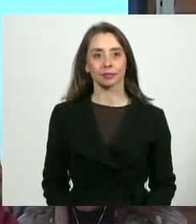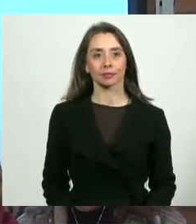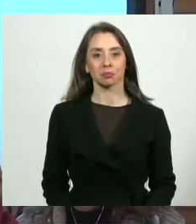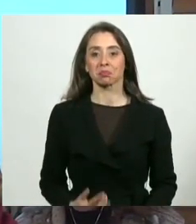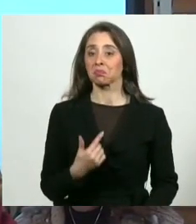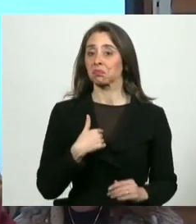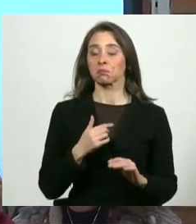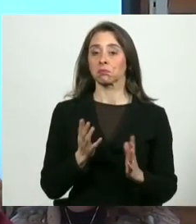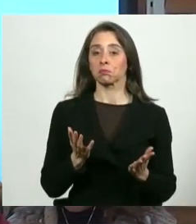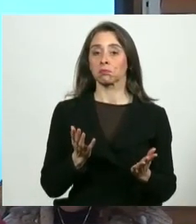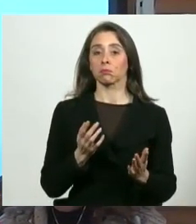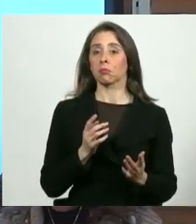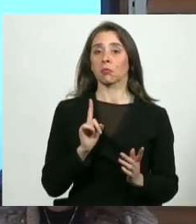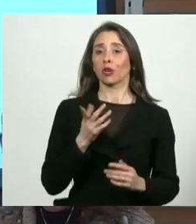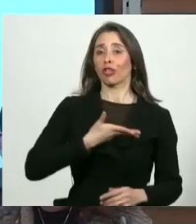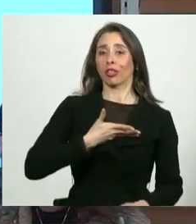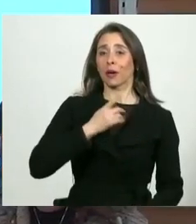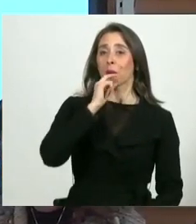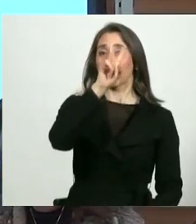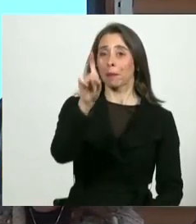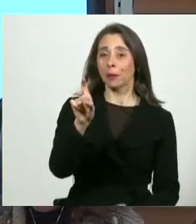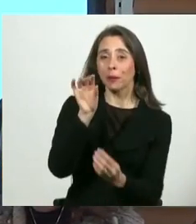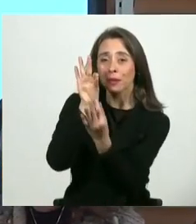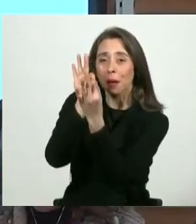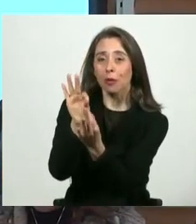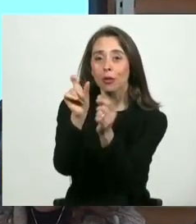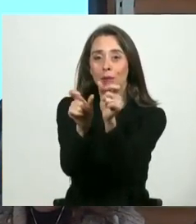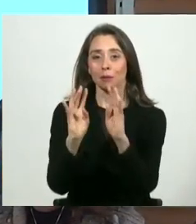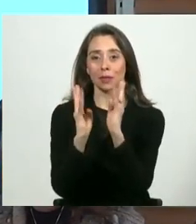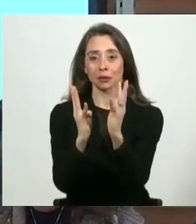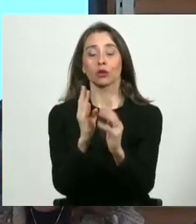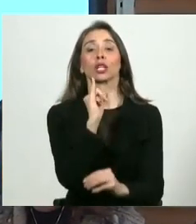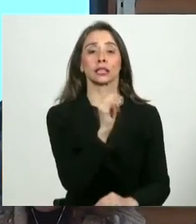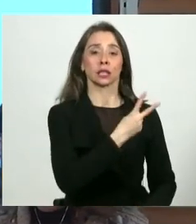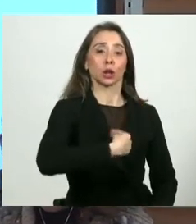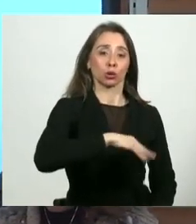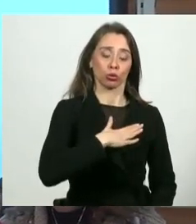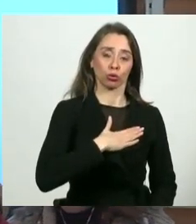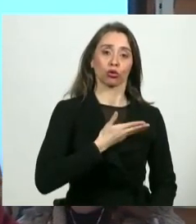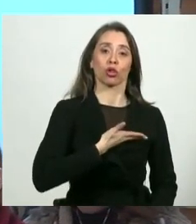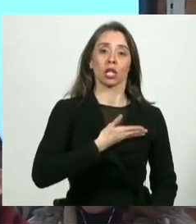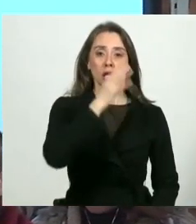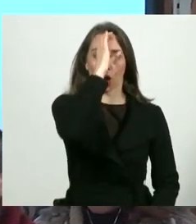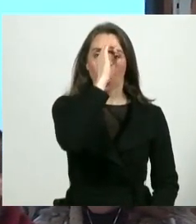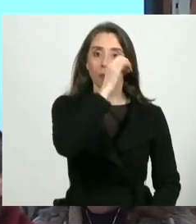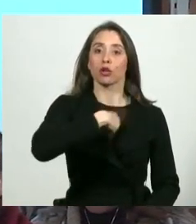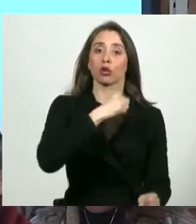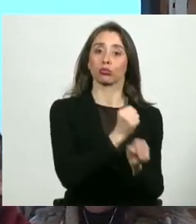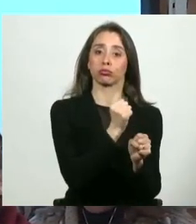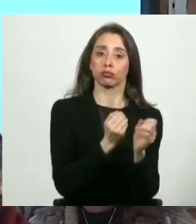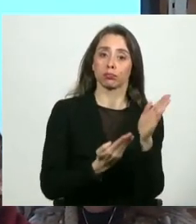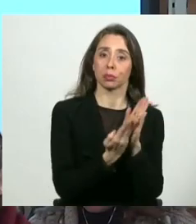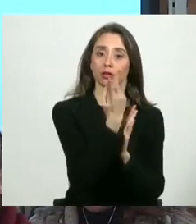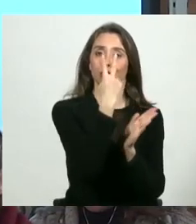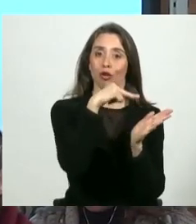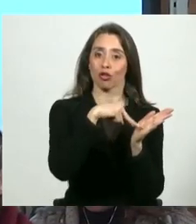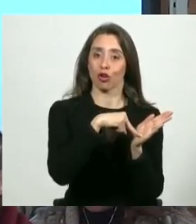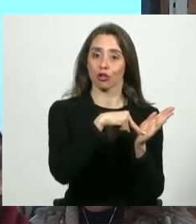No tengo una pregunta específica para los panelistas, pero sí tenemos una opinión. Estamos trabajando nosotros desde el año 2000